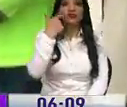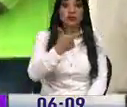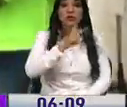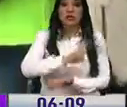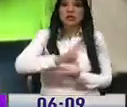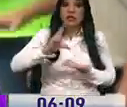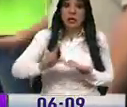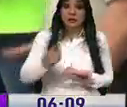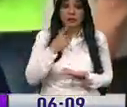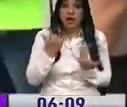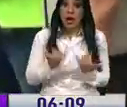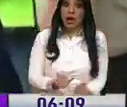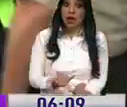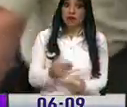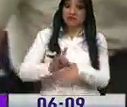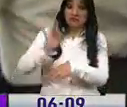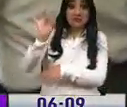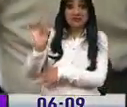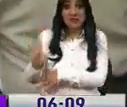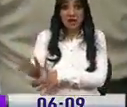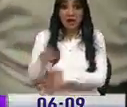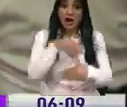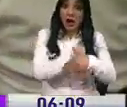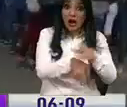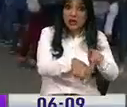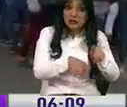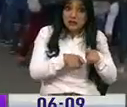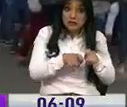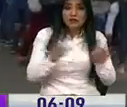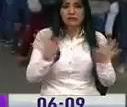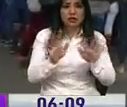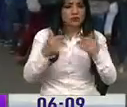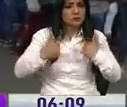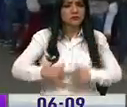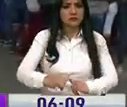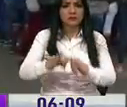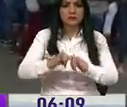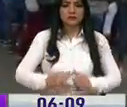vez no permitirán que el caso se archive. En Napo, informó Telmo Narváez.